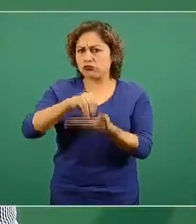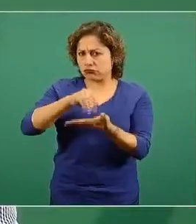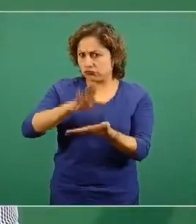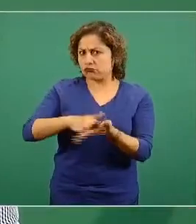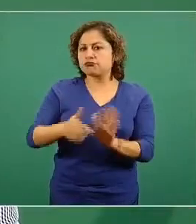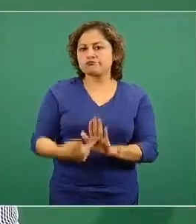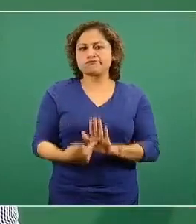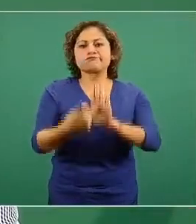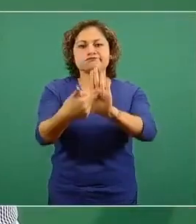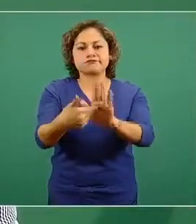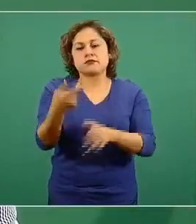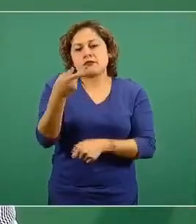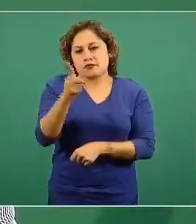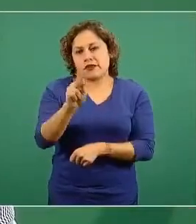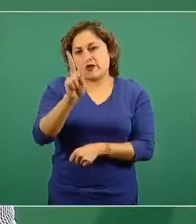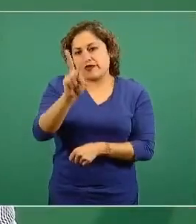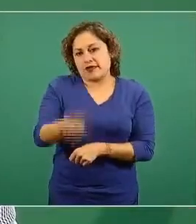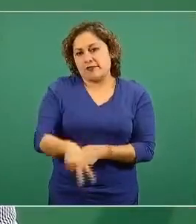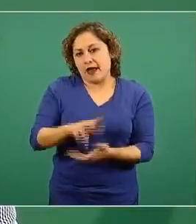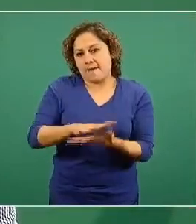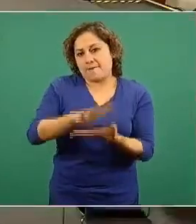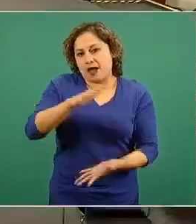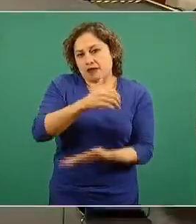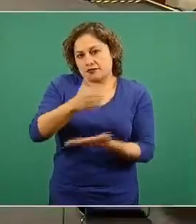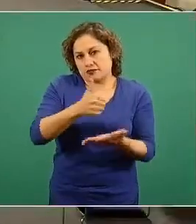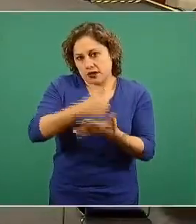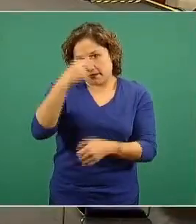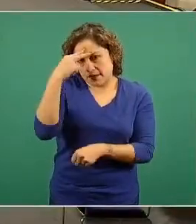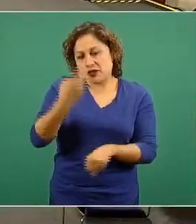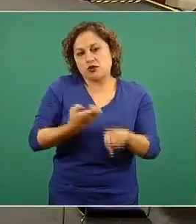la mayoría son de Ciudad de México y del Estado de México.